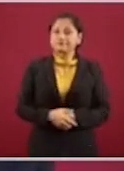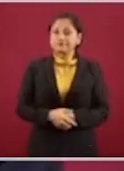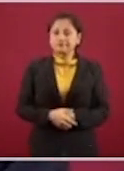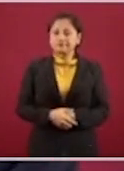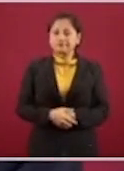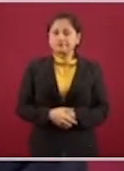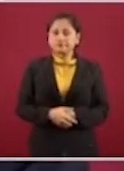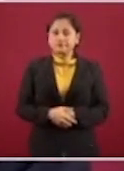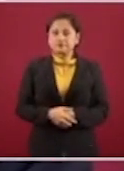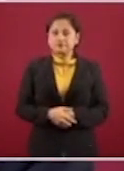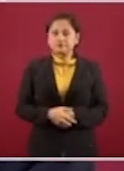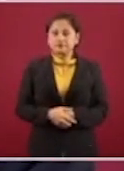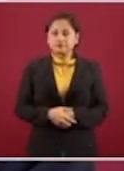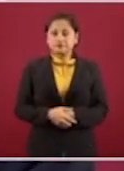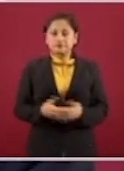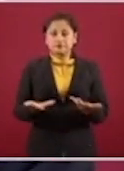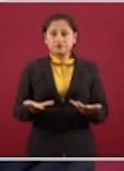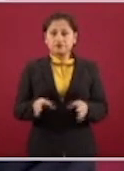indolente.